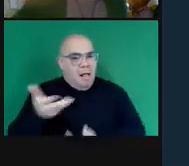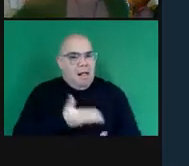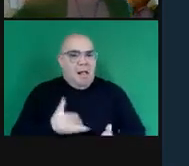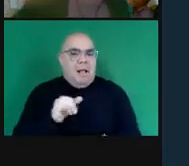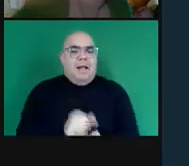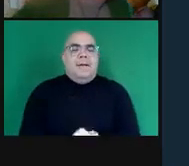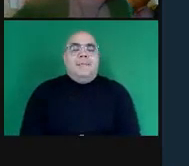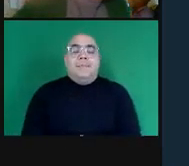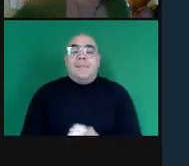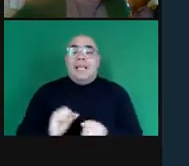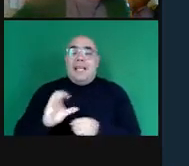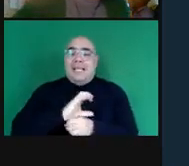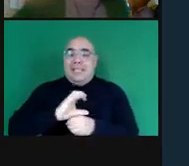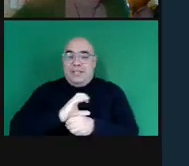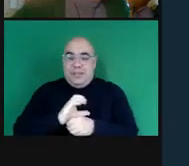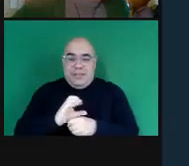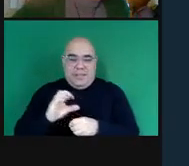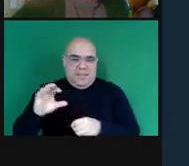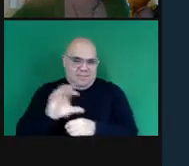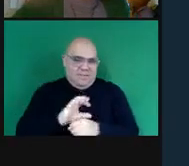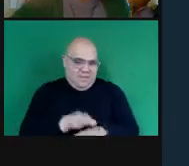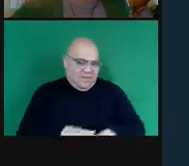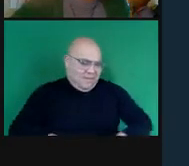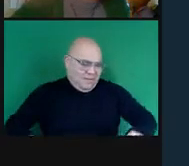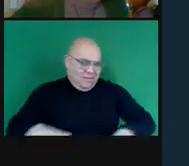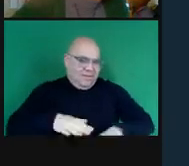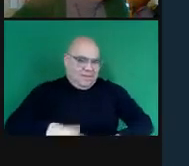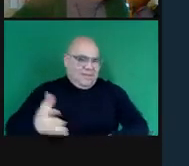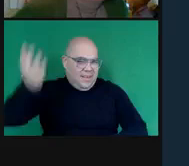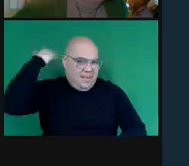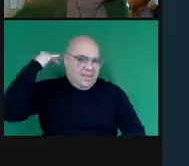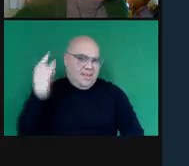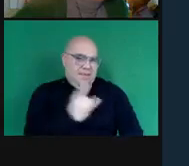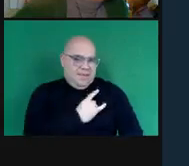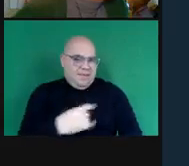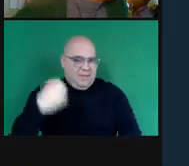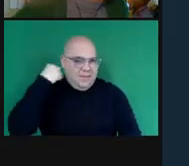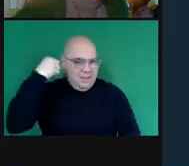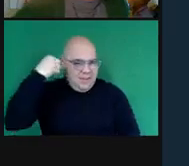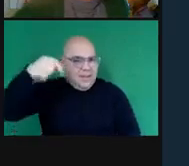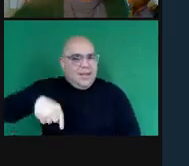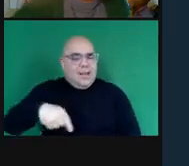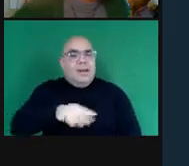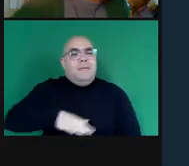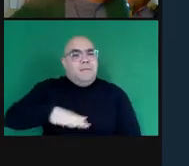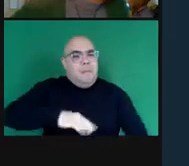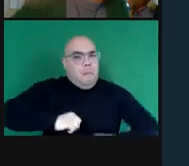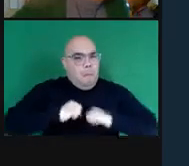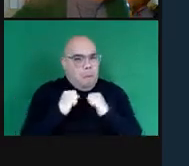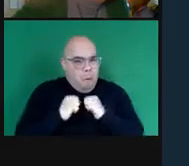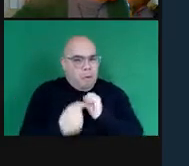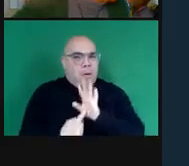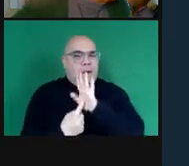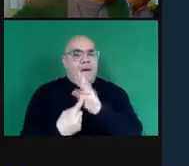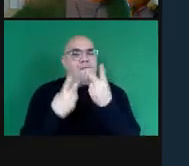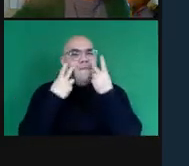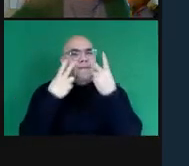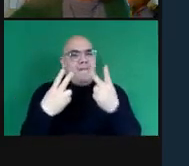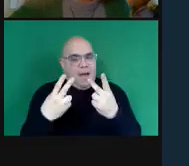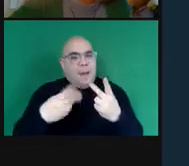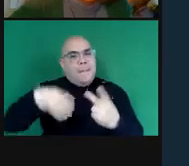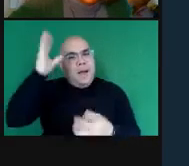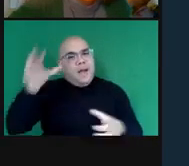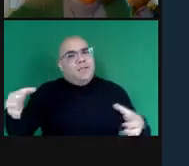En la ciudad universitaria, como se conocía el campus de la Universidad Nacional en Bogotá, podemos ver un conjunto notable